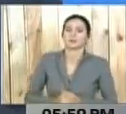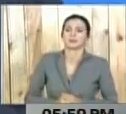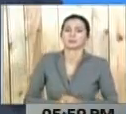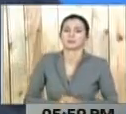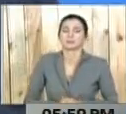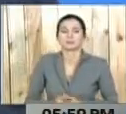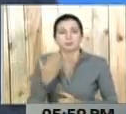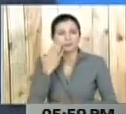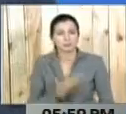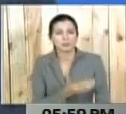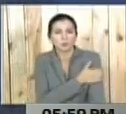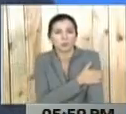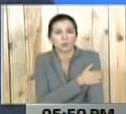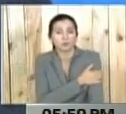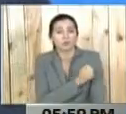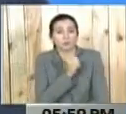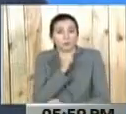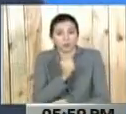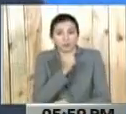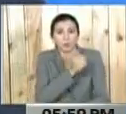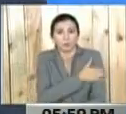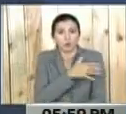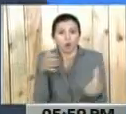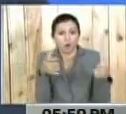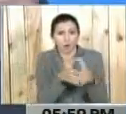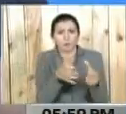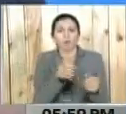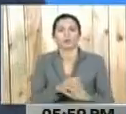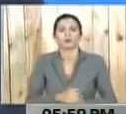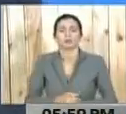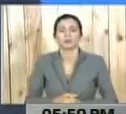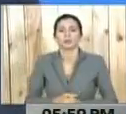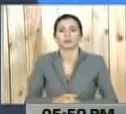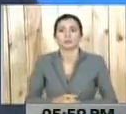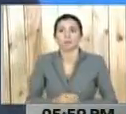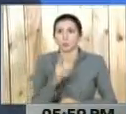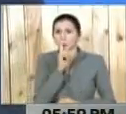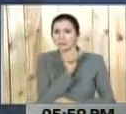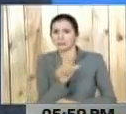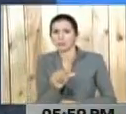la oposición, los sectores reaccionarios de la oposición, hasta hace una semana